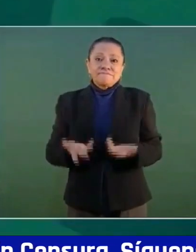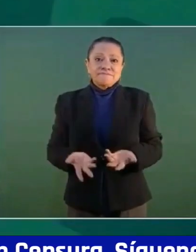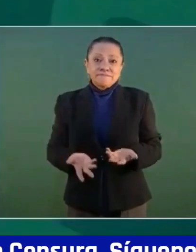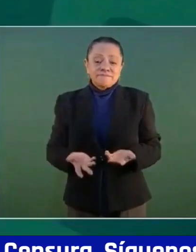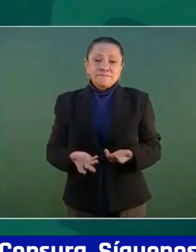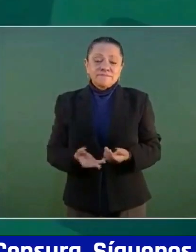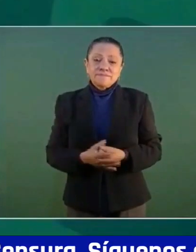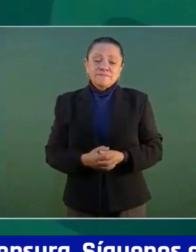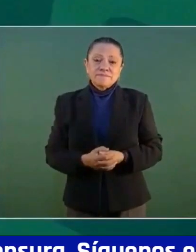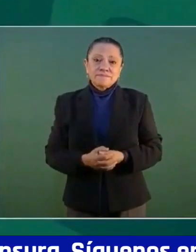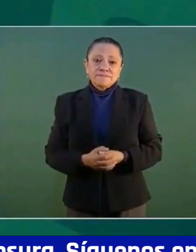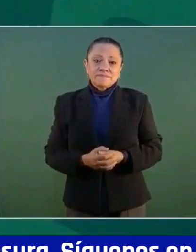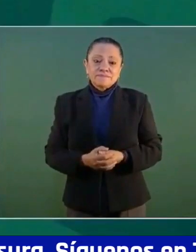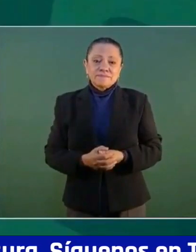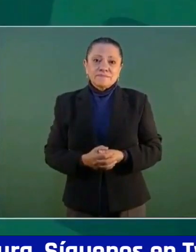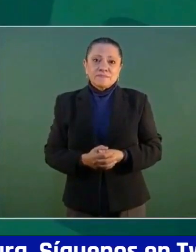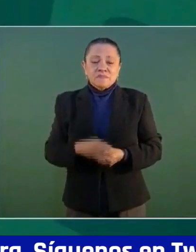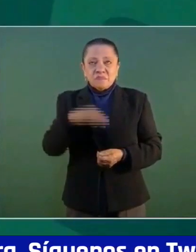el entregar